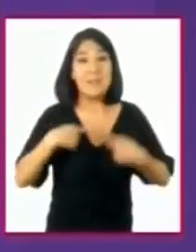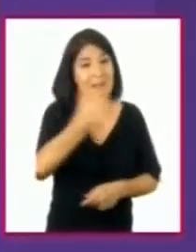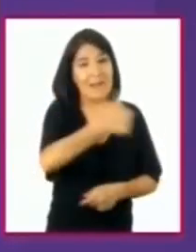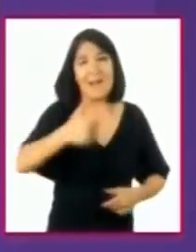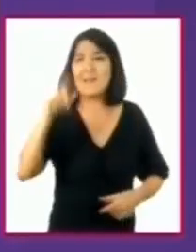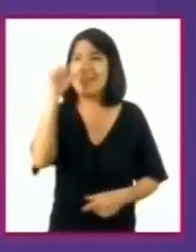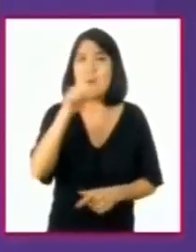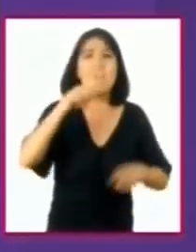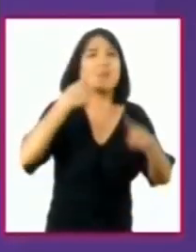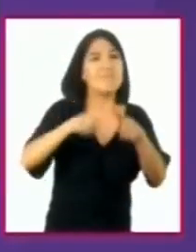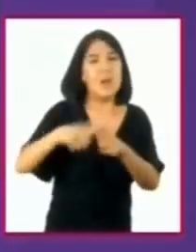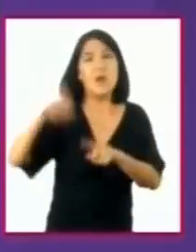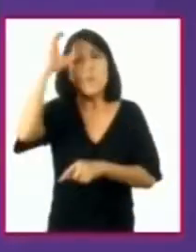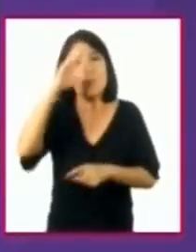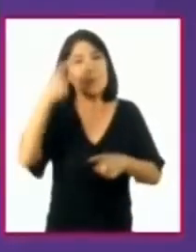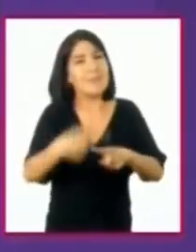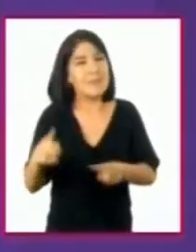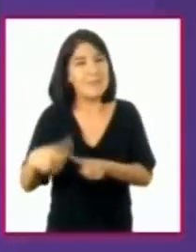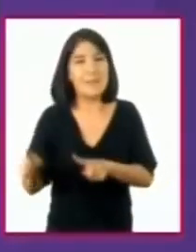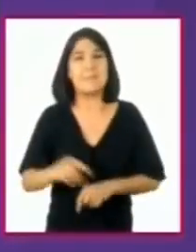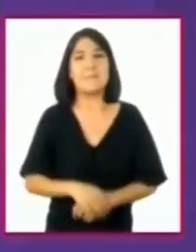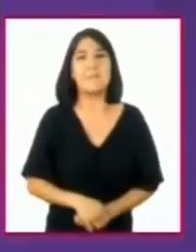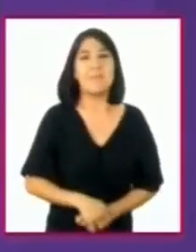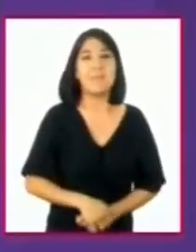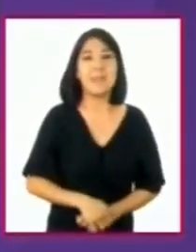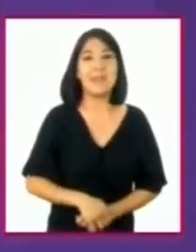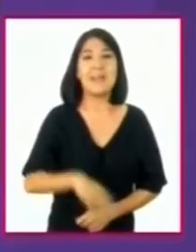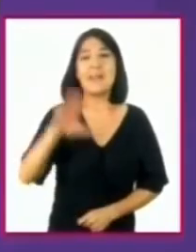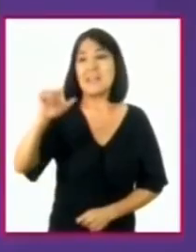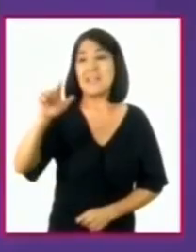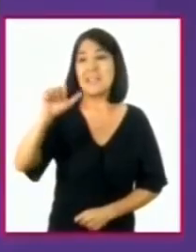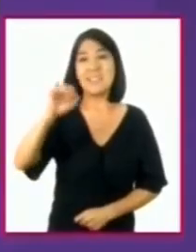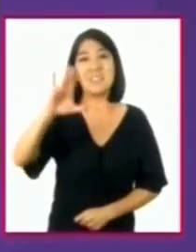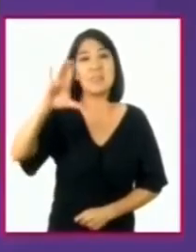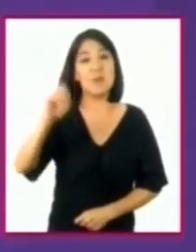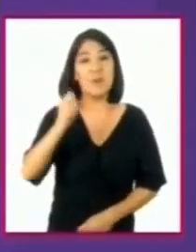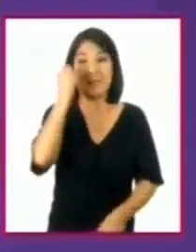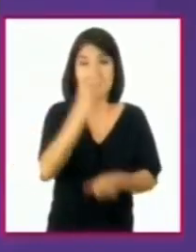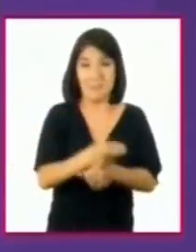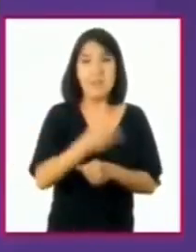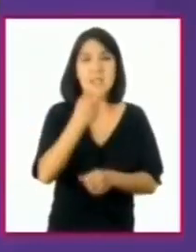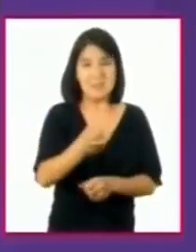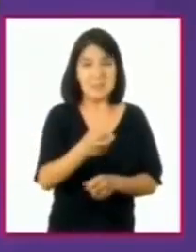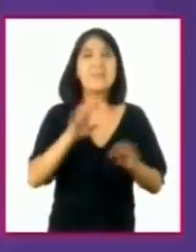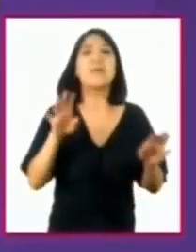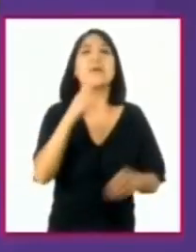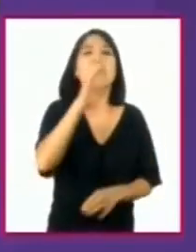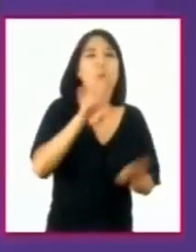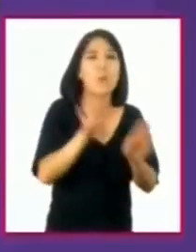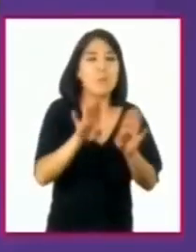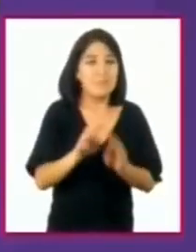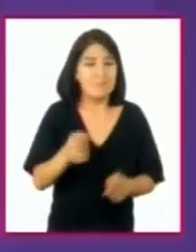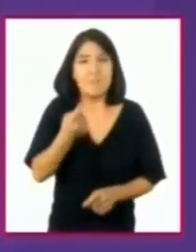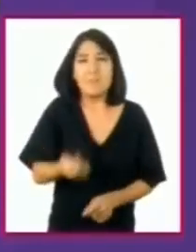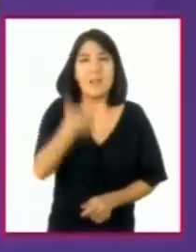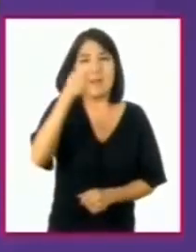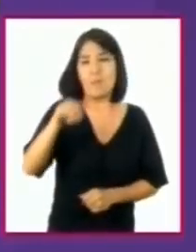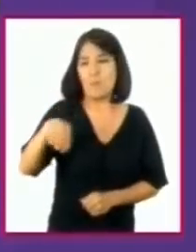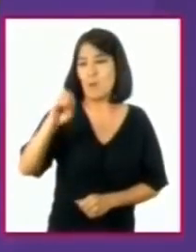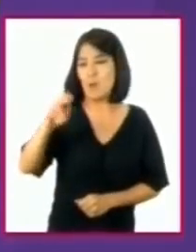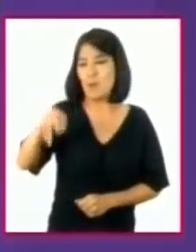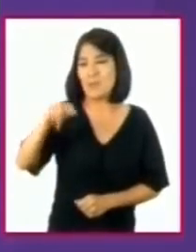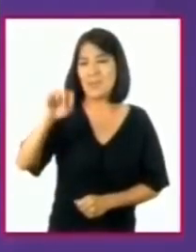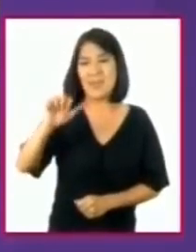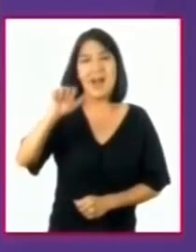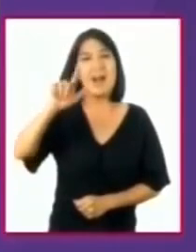y culturas. En el Clásico Temprano, floreció la ciudad zapoteca de Monte Albán, que